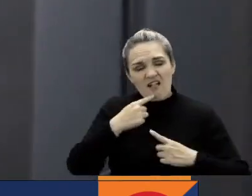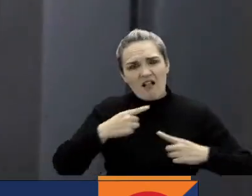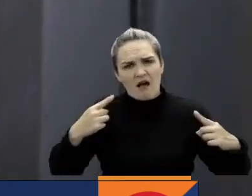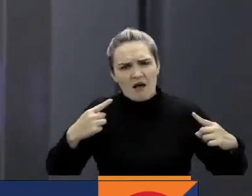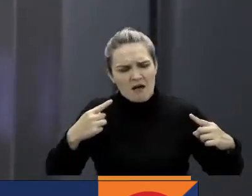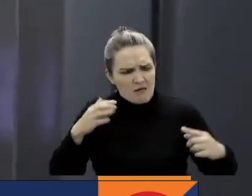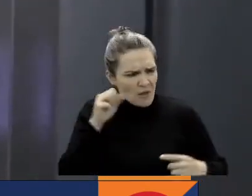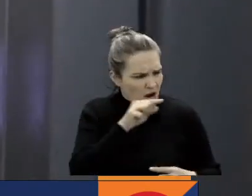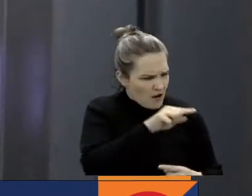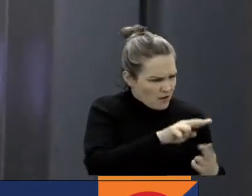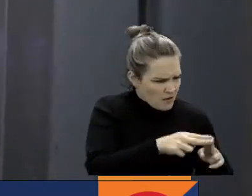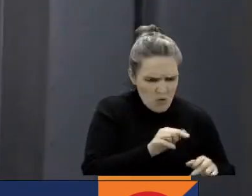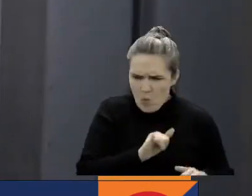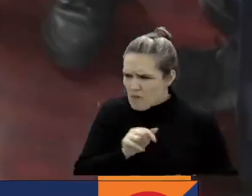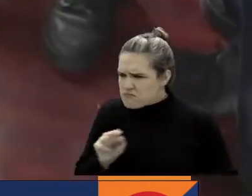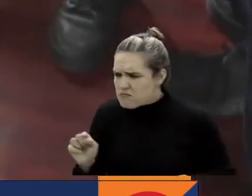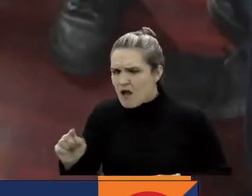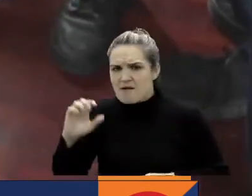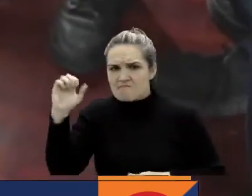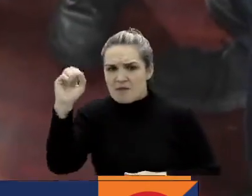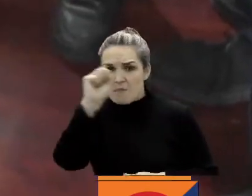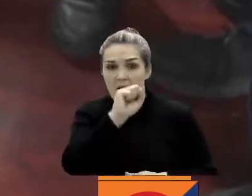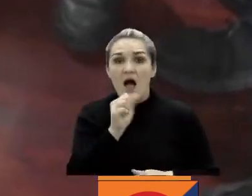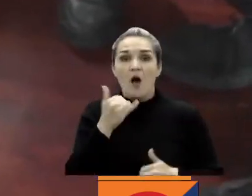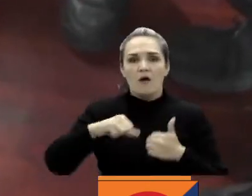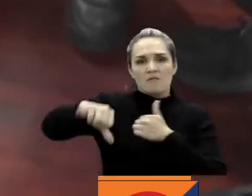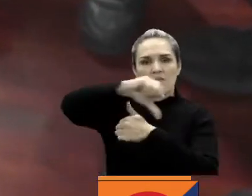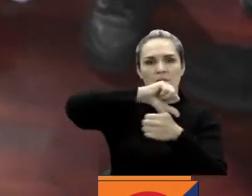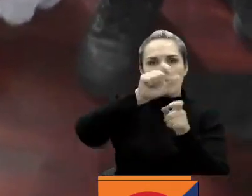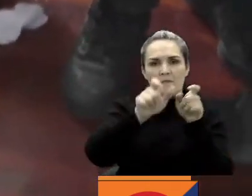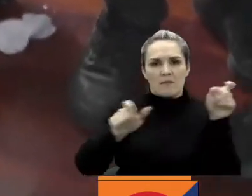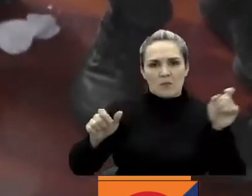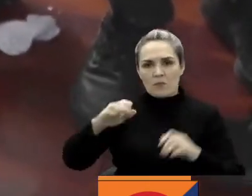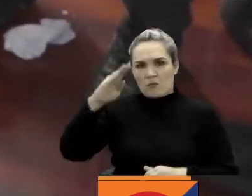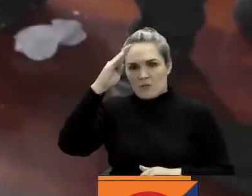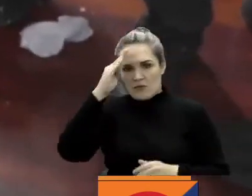de rotación constante del personal, prueba de polígrafo e instalación de nuevas cámaras de seguridad.